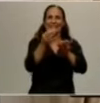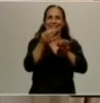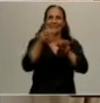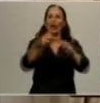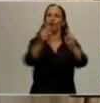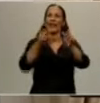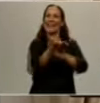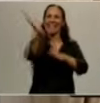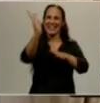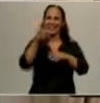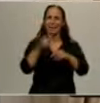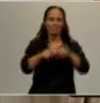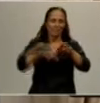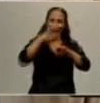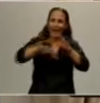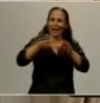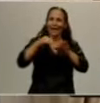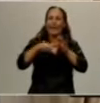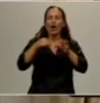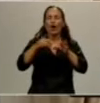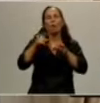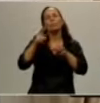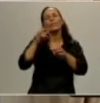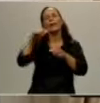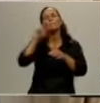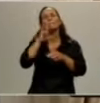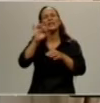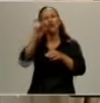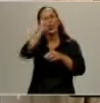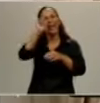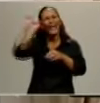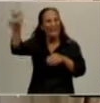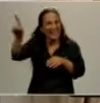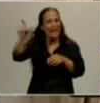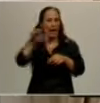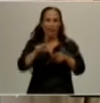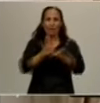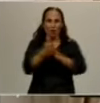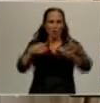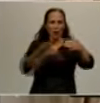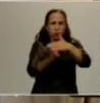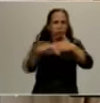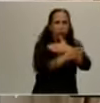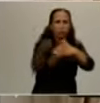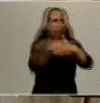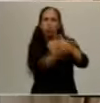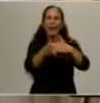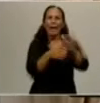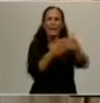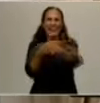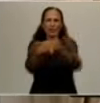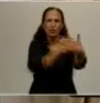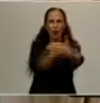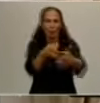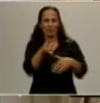El hilo de Ariadna es una leyenda de la mitología griega que consiste fundamentalmente en cómo se sale de un laberinto. En la isla de Creta había